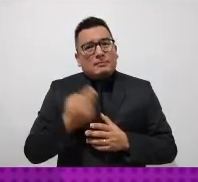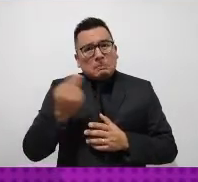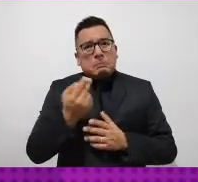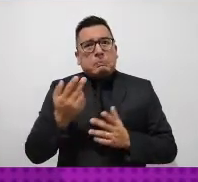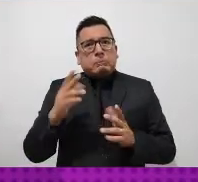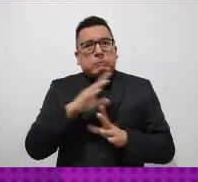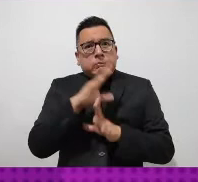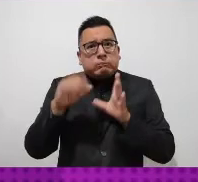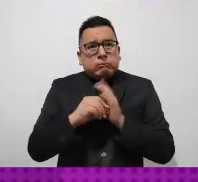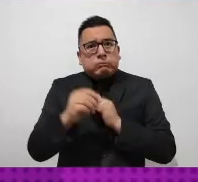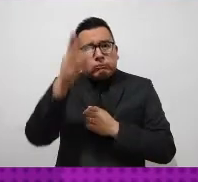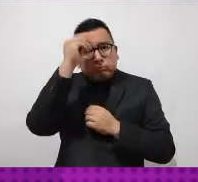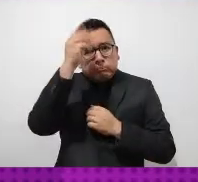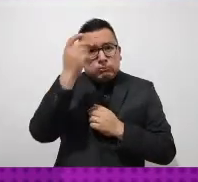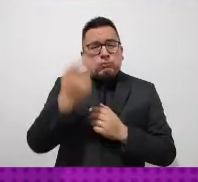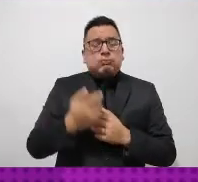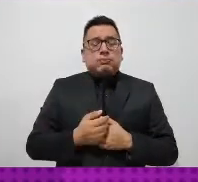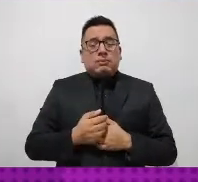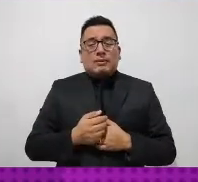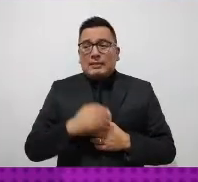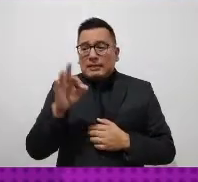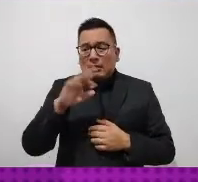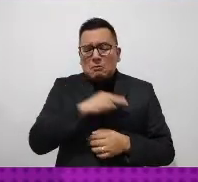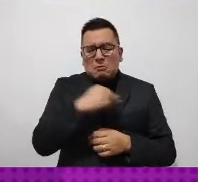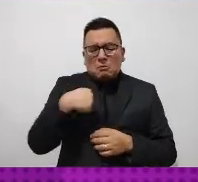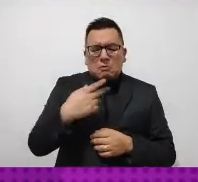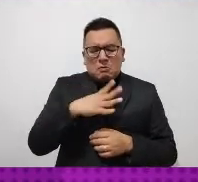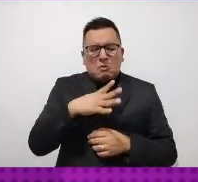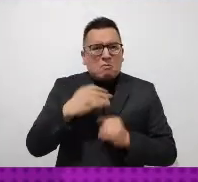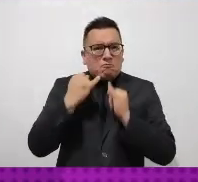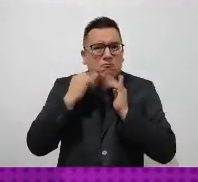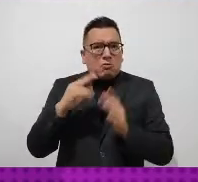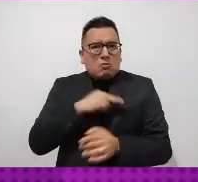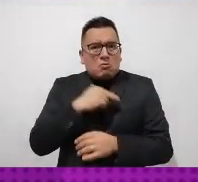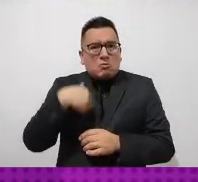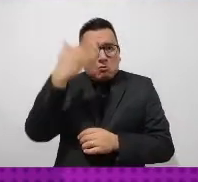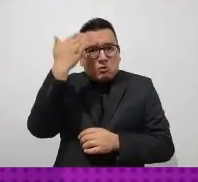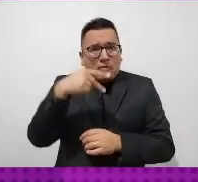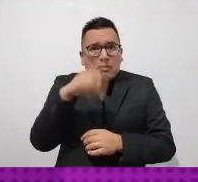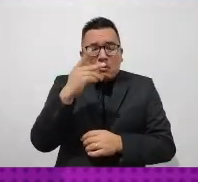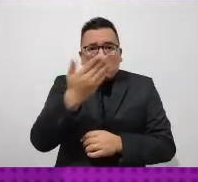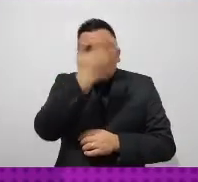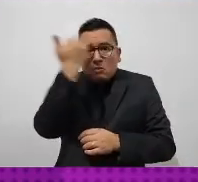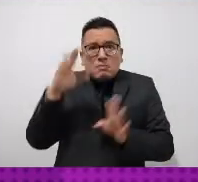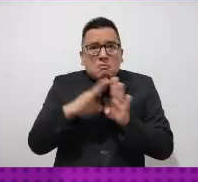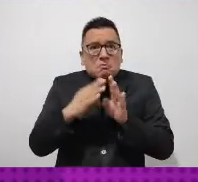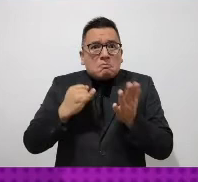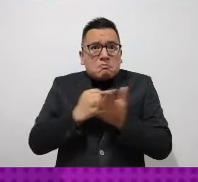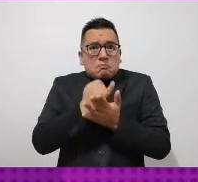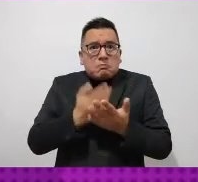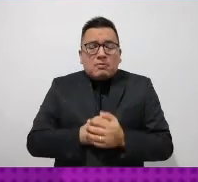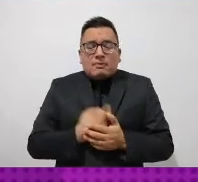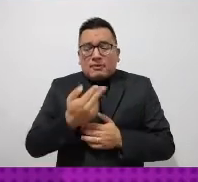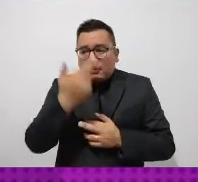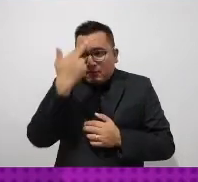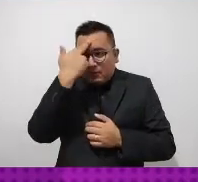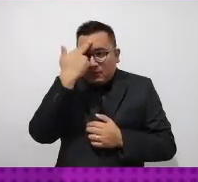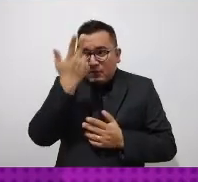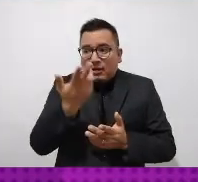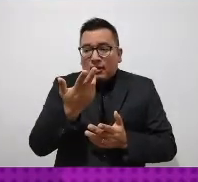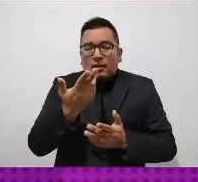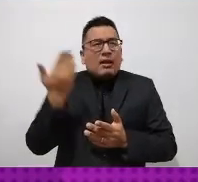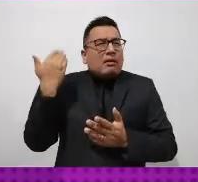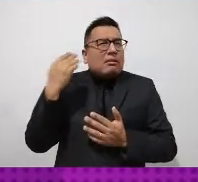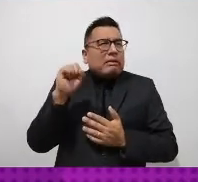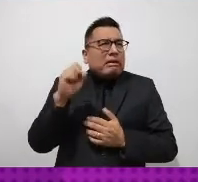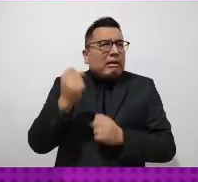información necesaria y todas las herramientas, porque tal vez tenemos la información, pero no sabemos la forma de actuar. Recordemos que no